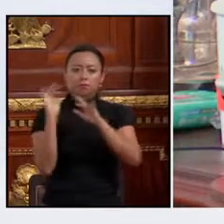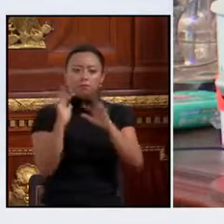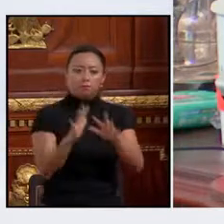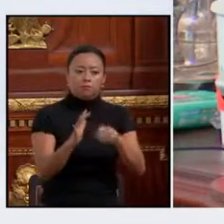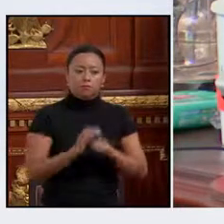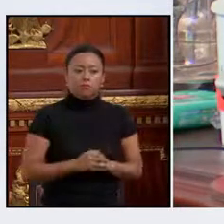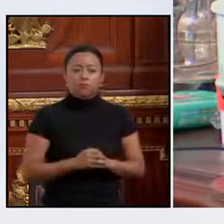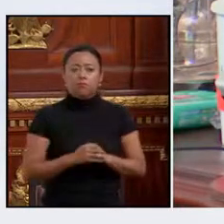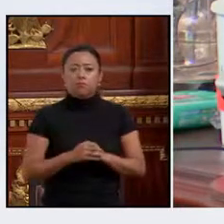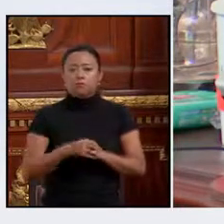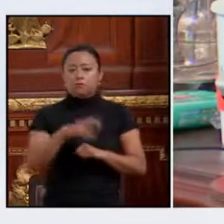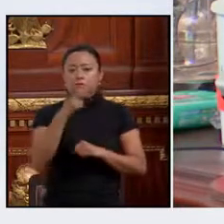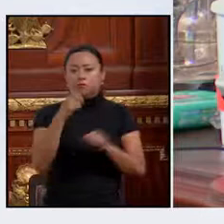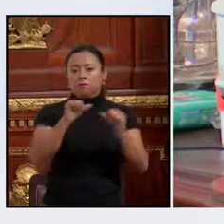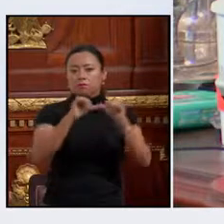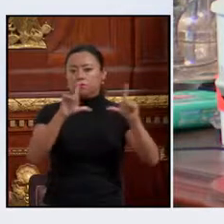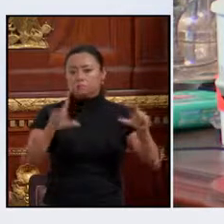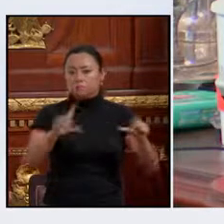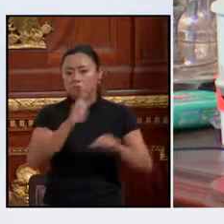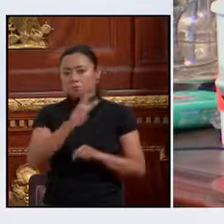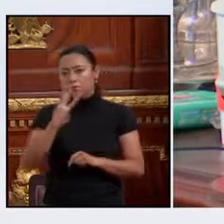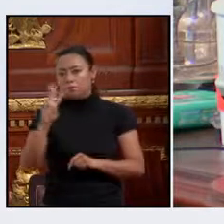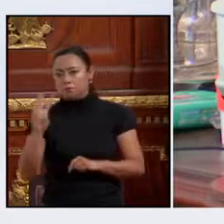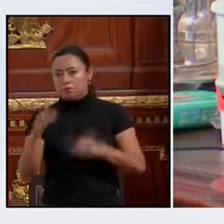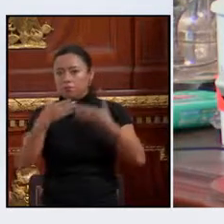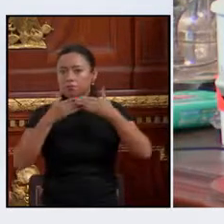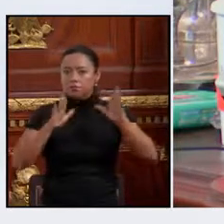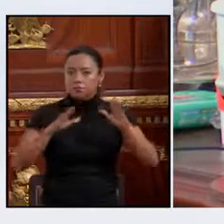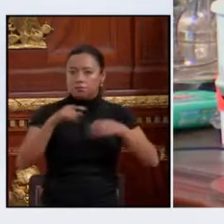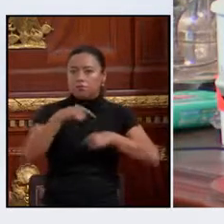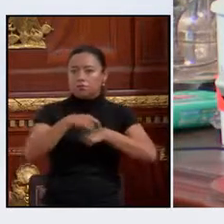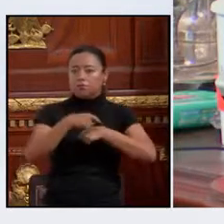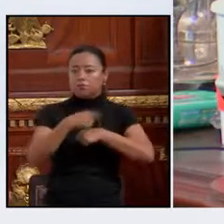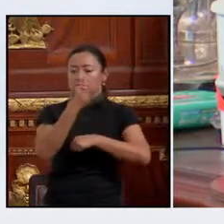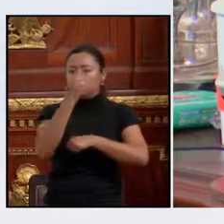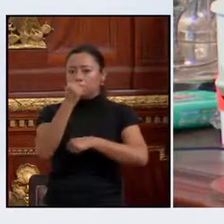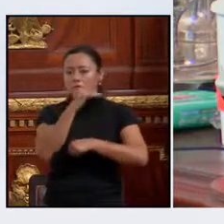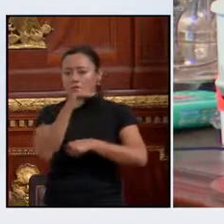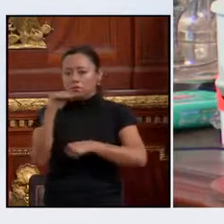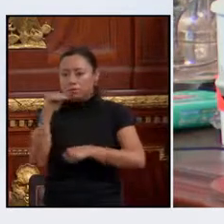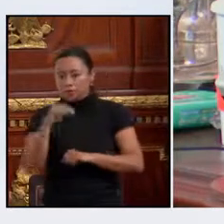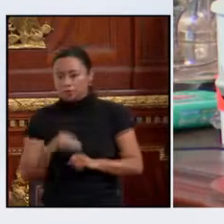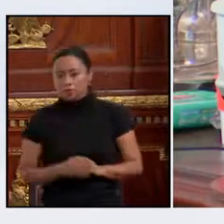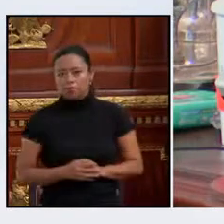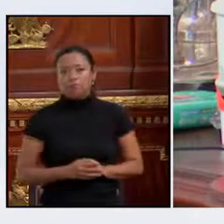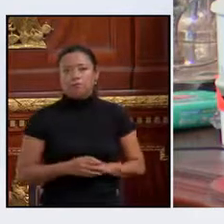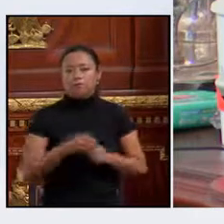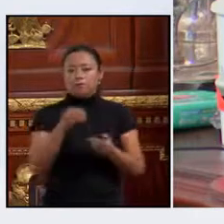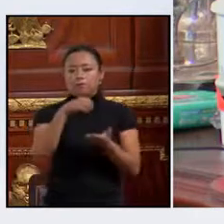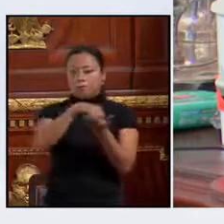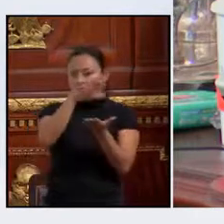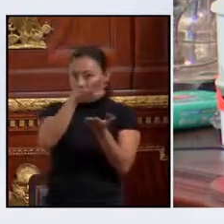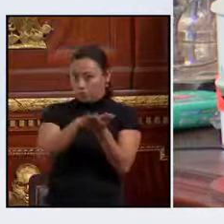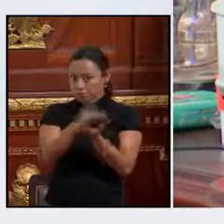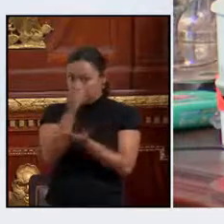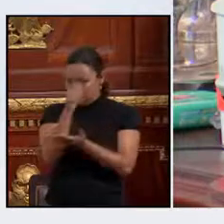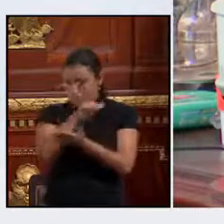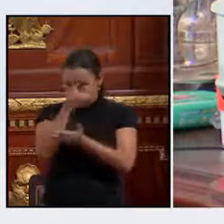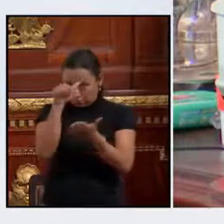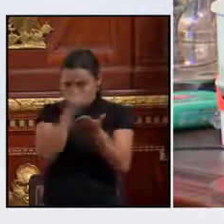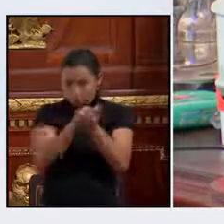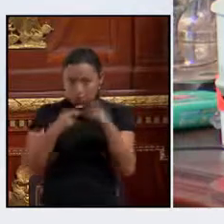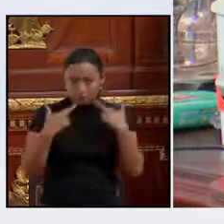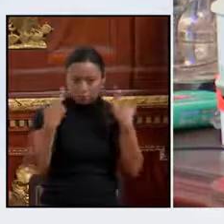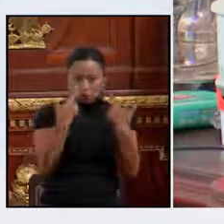de la plataforma, la cual estará abierta a partir de las 9:30 horas. Insértese el acta de la presente